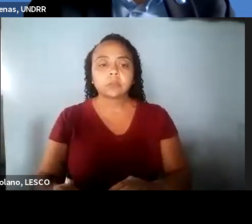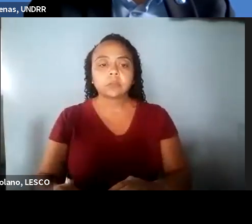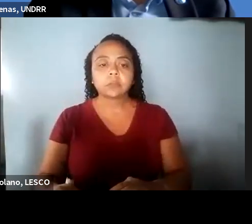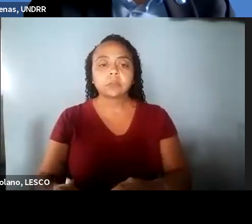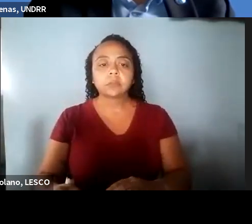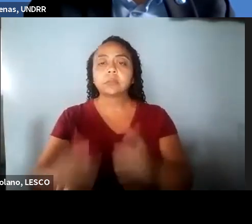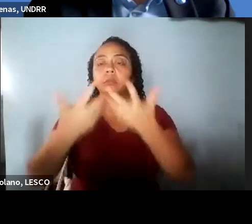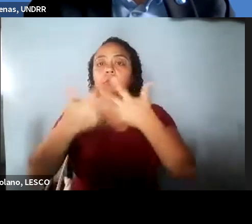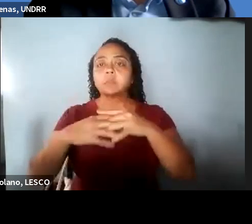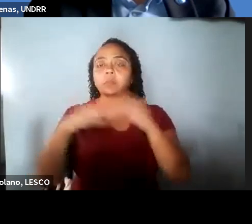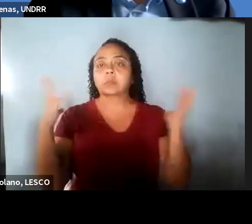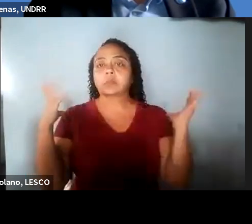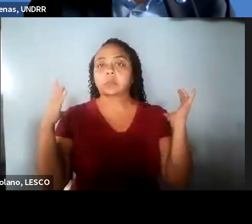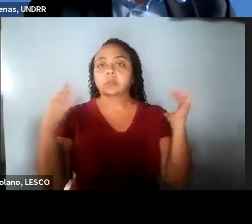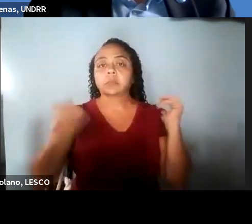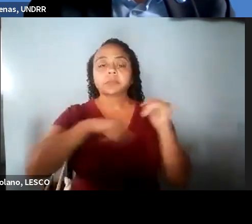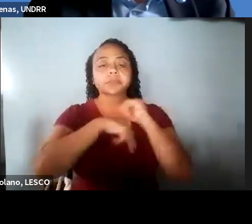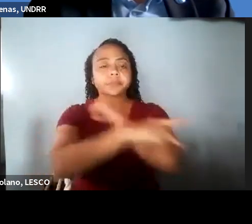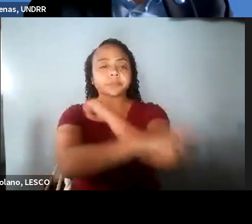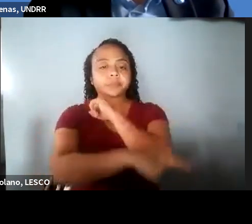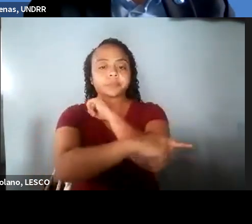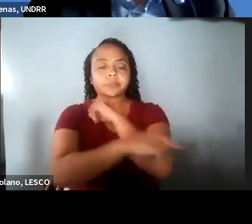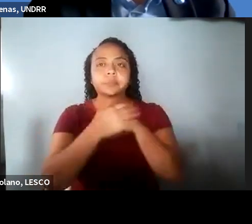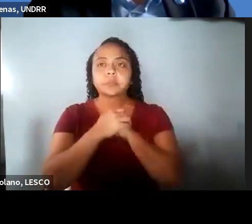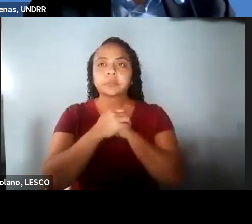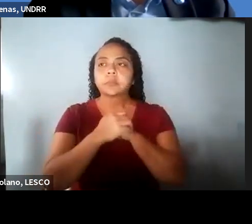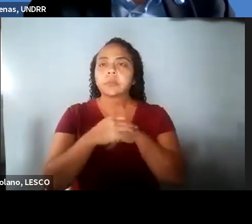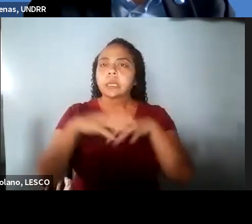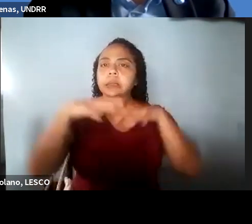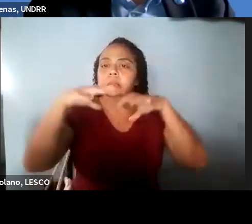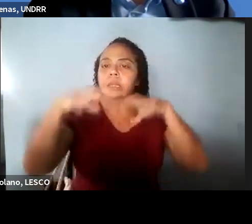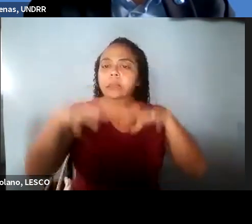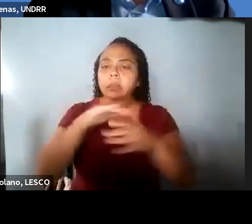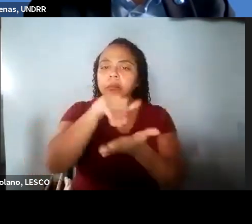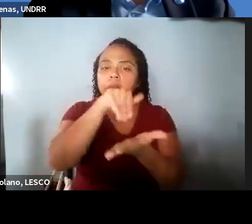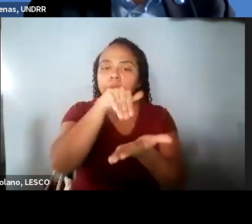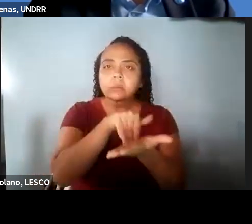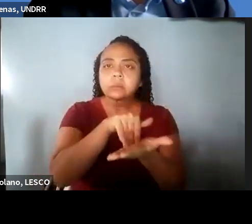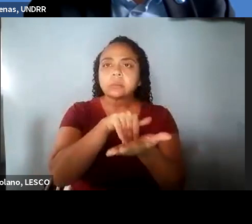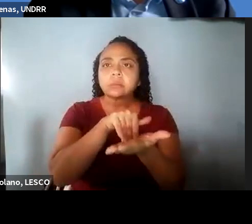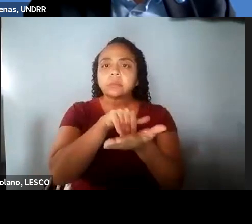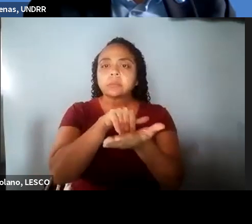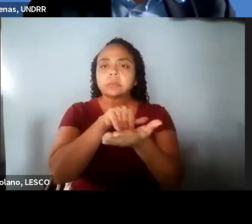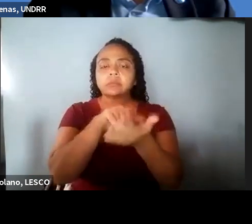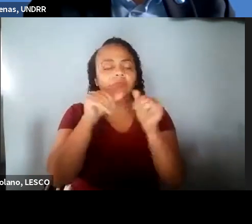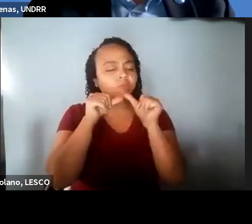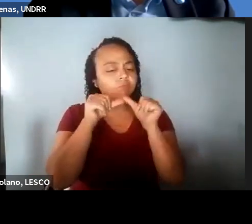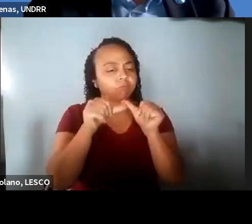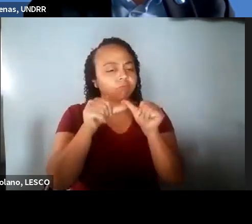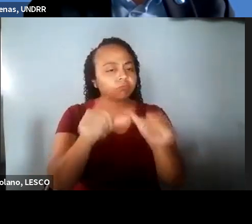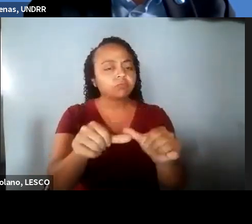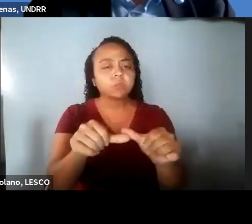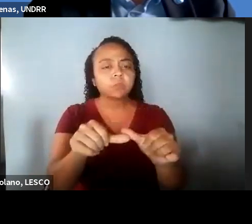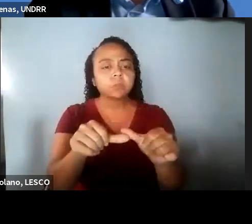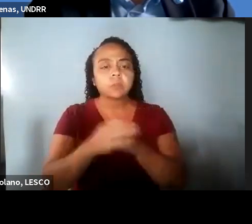en nuestro país que estaba sentada justamente en la zona epicentral mantuvo a su